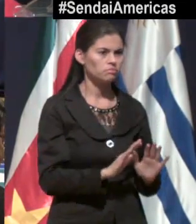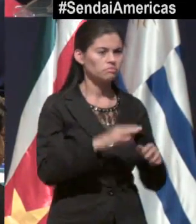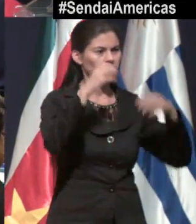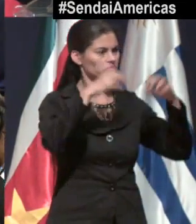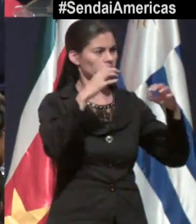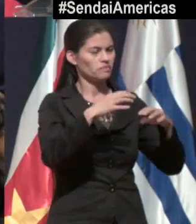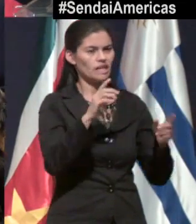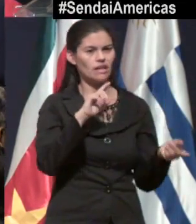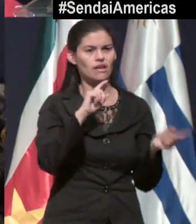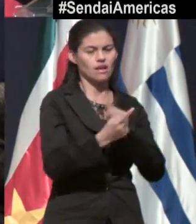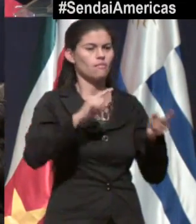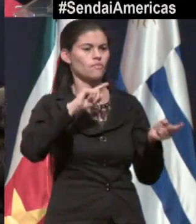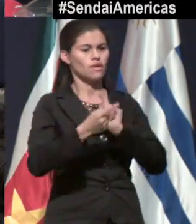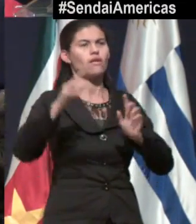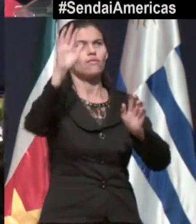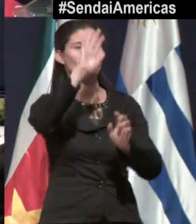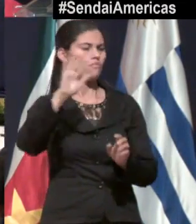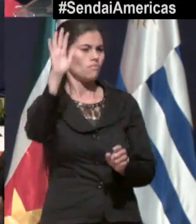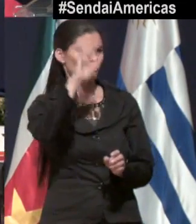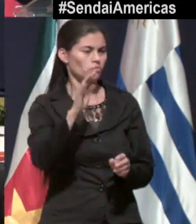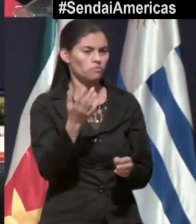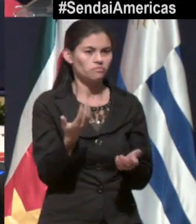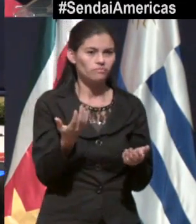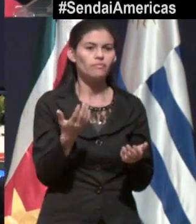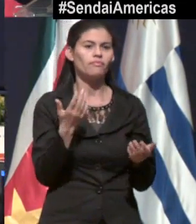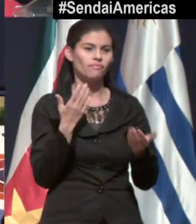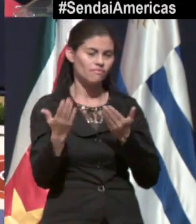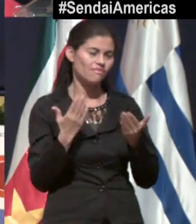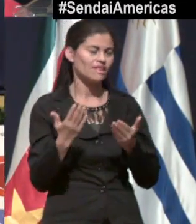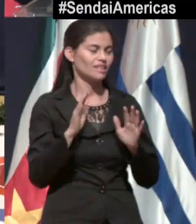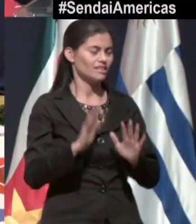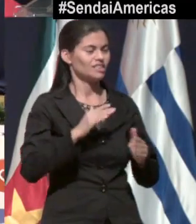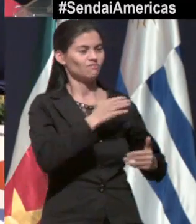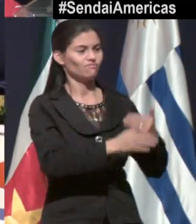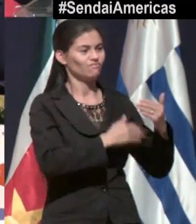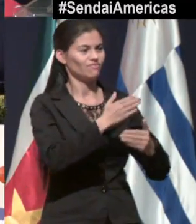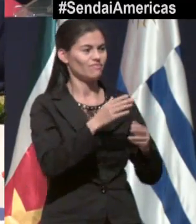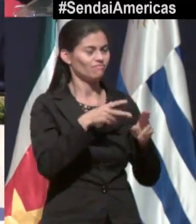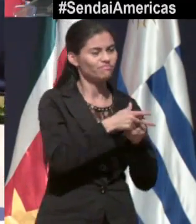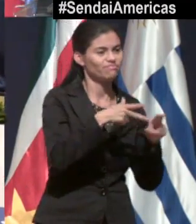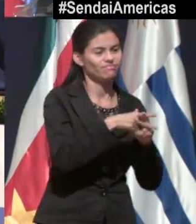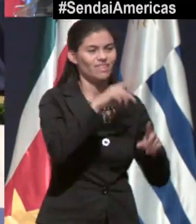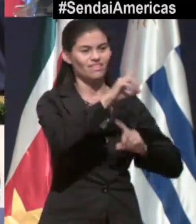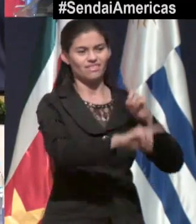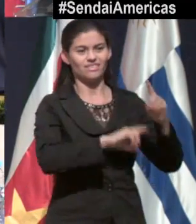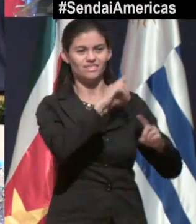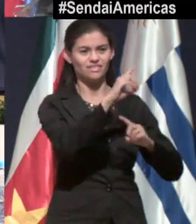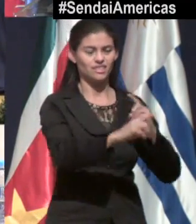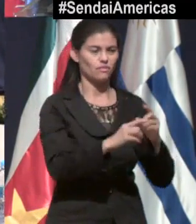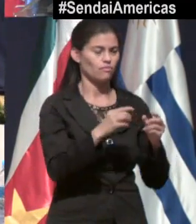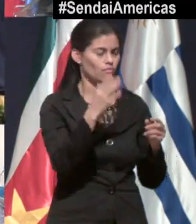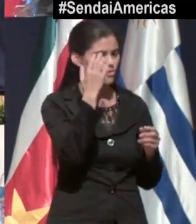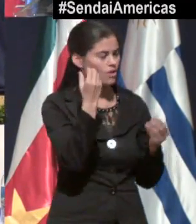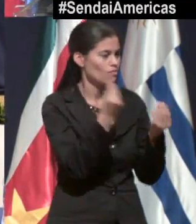clima, cuyo efecto acumulativo menoscaba los avances en todas las áreas del desarrollo, afectando a millones